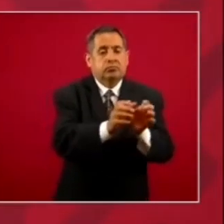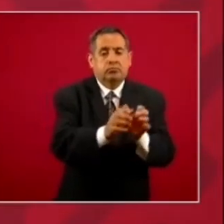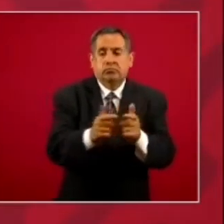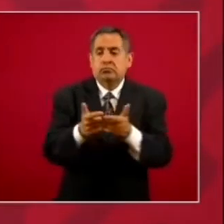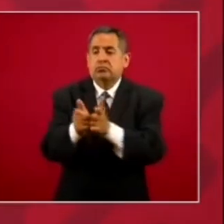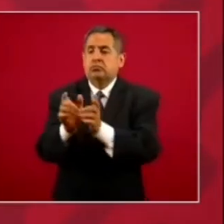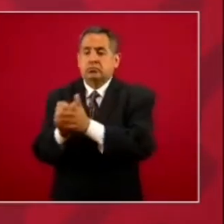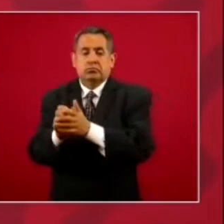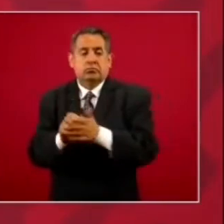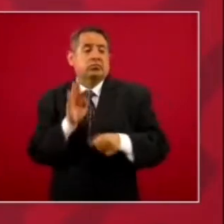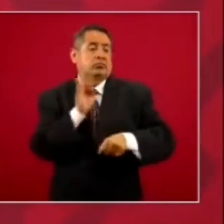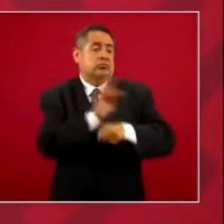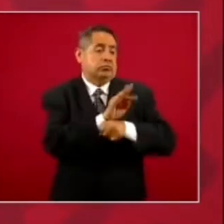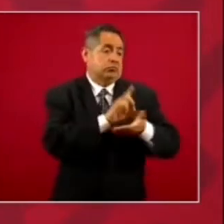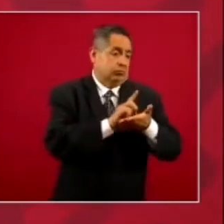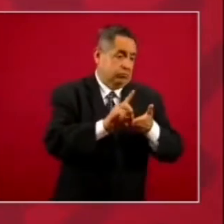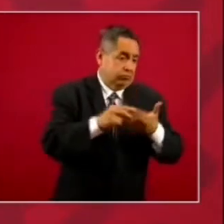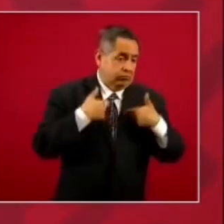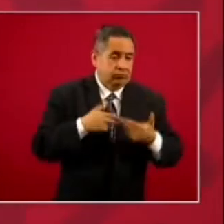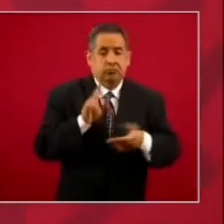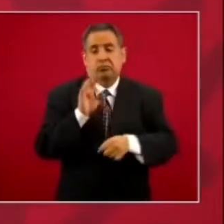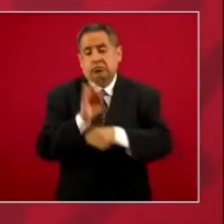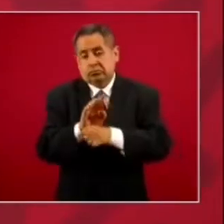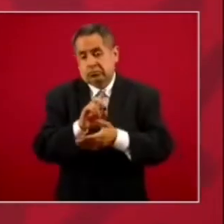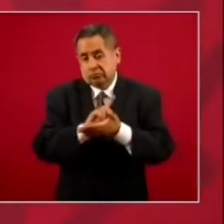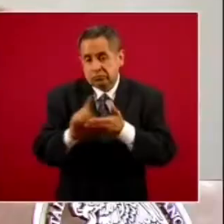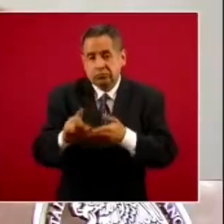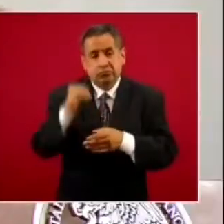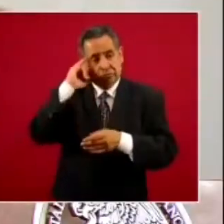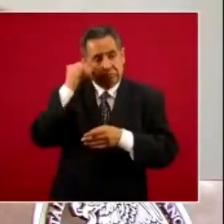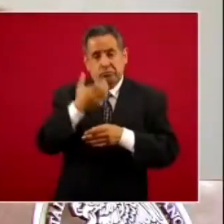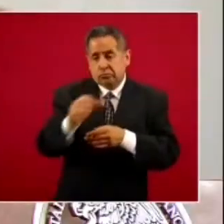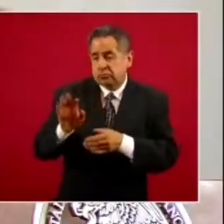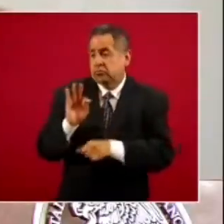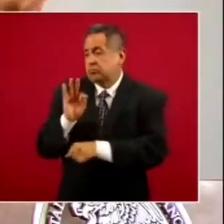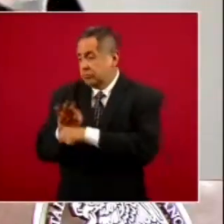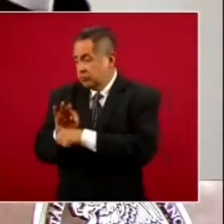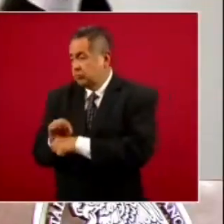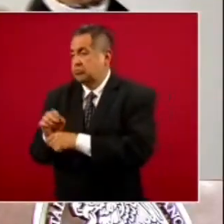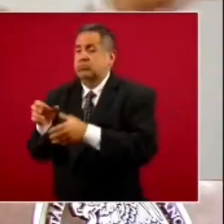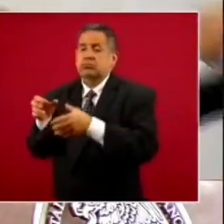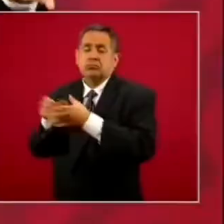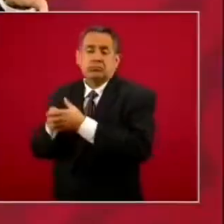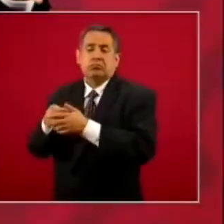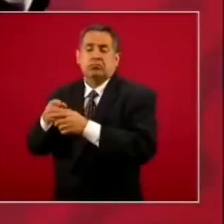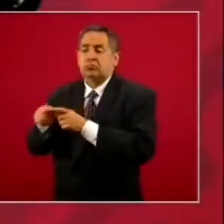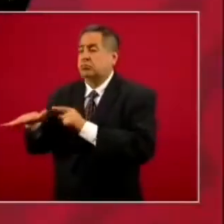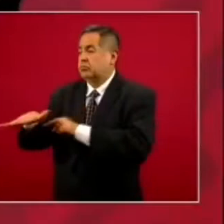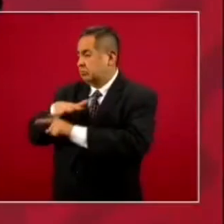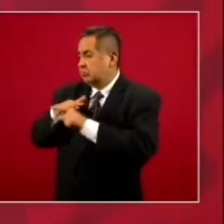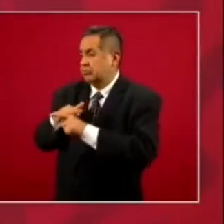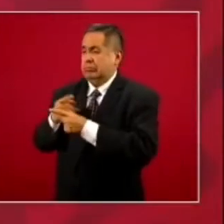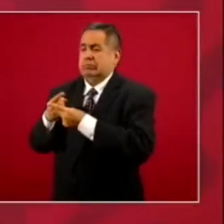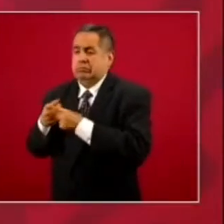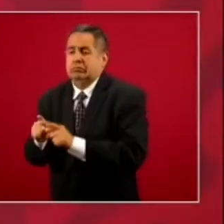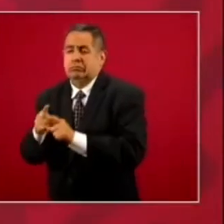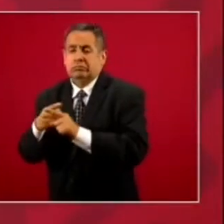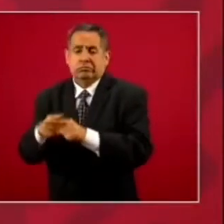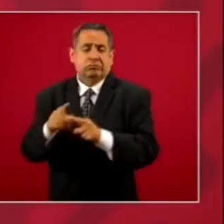defensa de derechos humanos, defensa del movimiento laboral, defensa del movimiento campesino, defensa del medio ambiente,